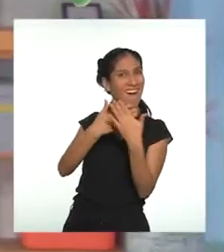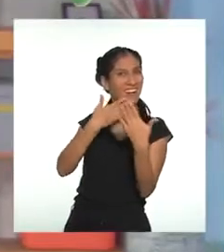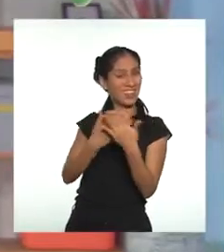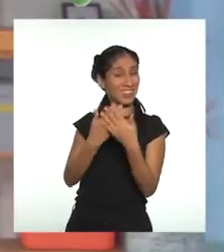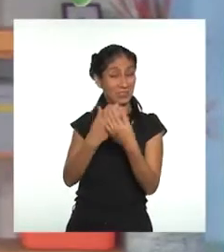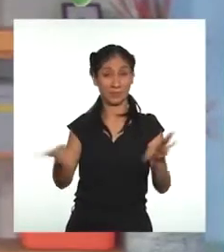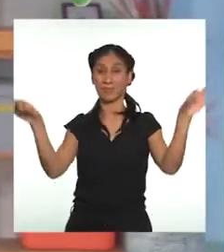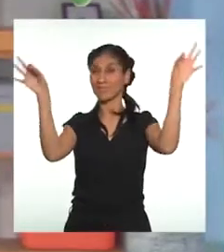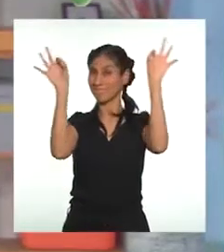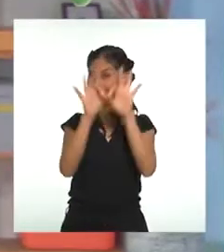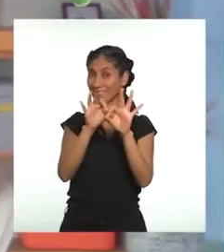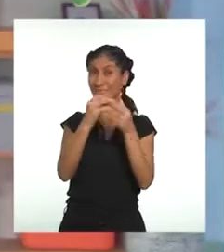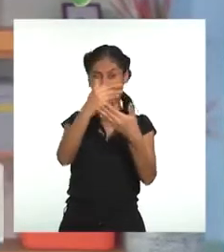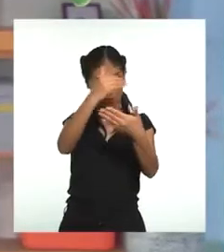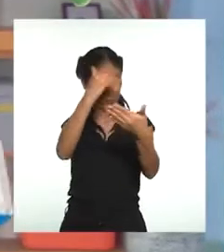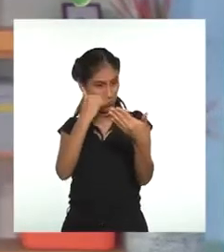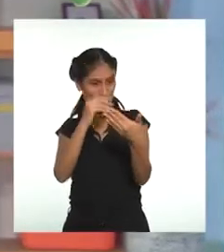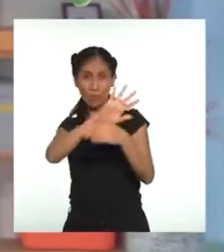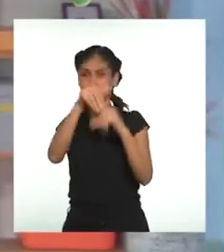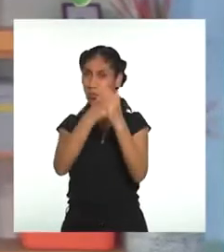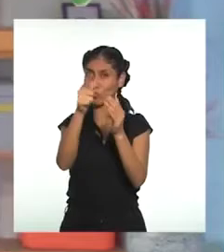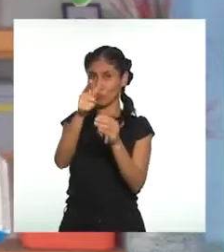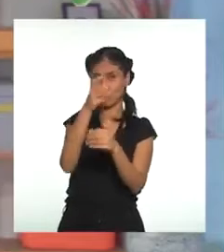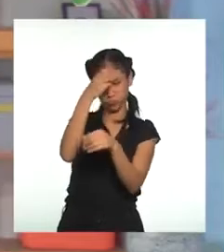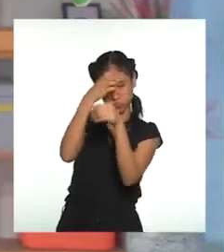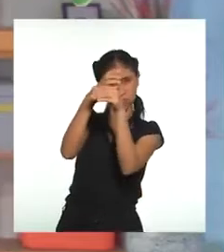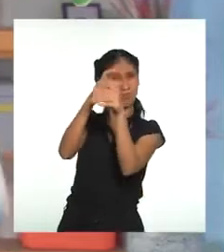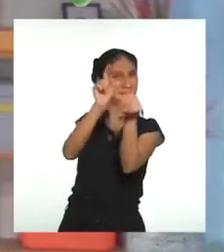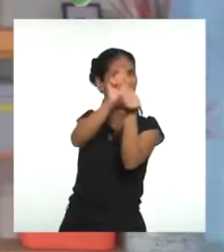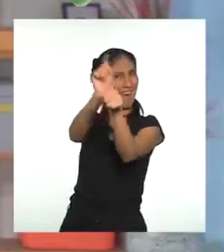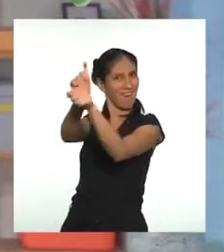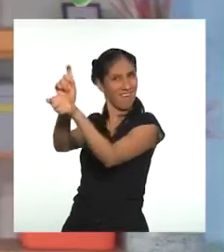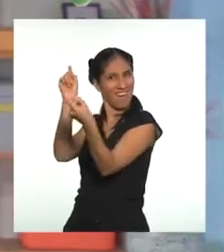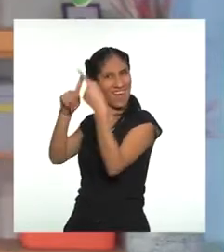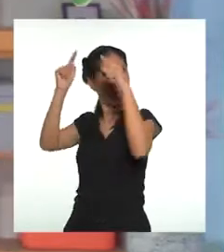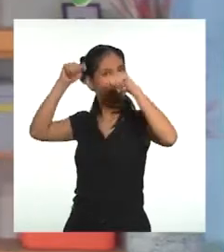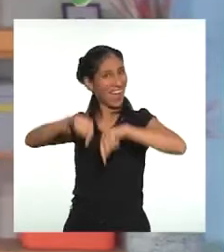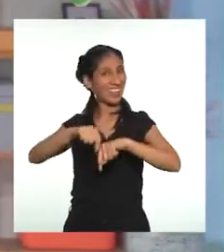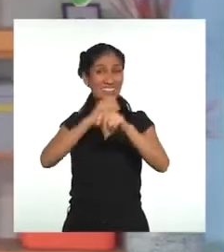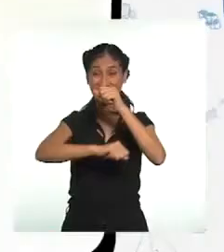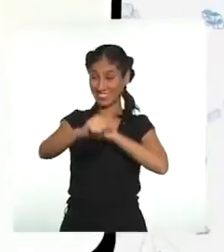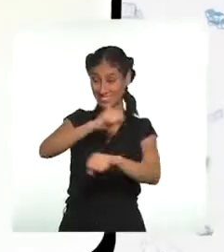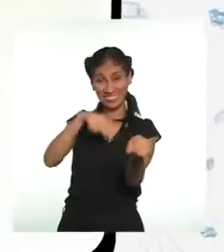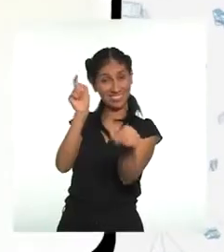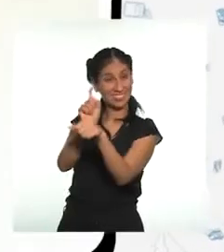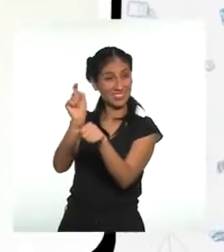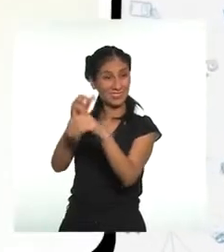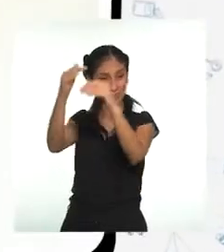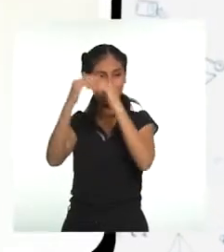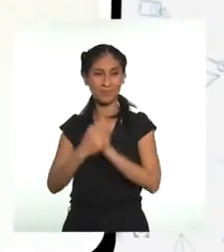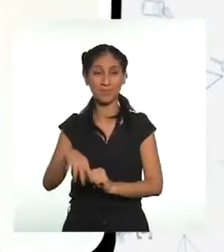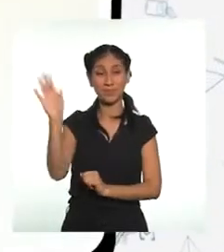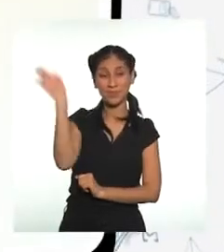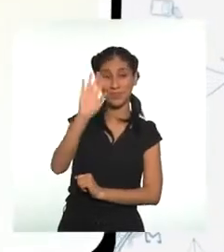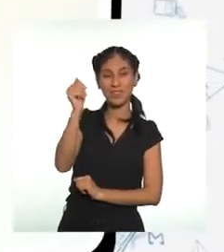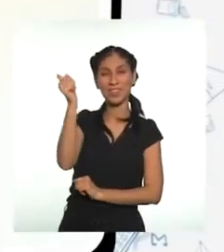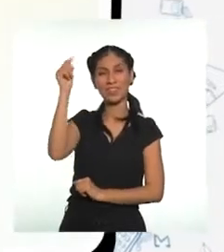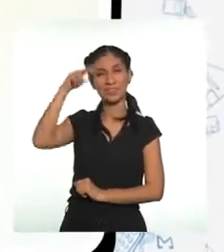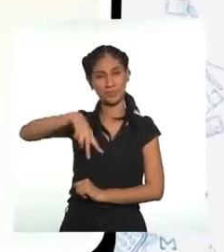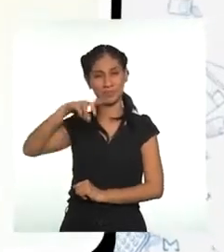Muchas gracias. Qué importante es trasladar el conocimiento de generación en generación. Kamisaraki,